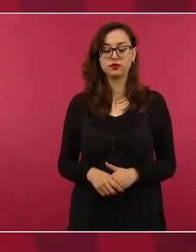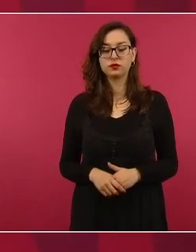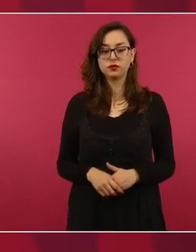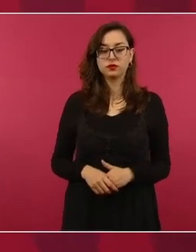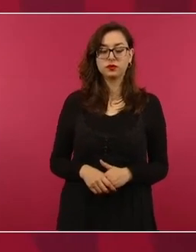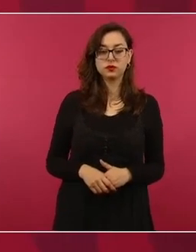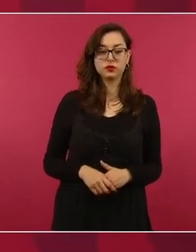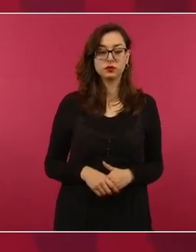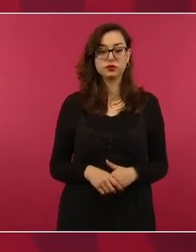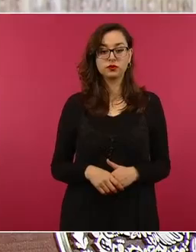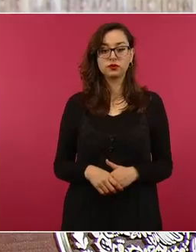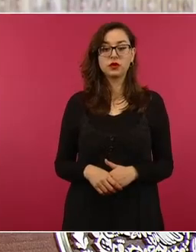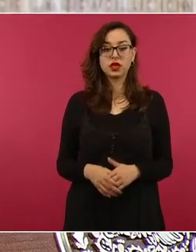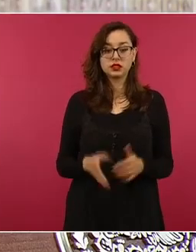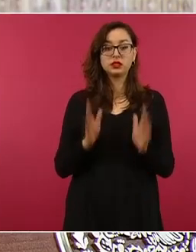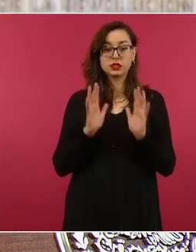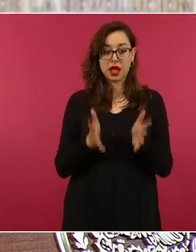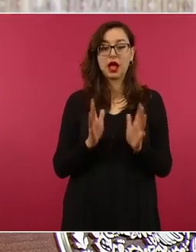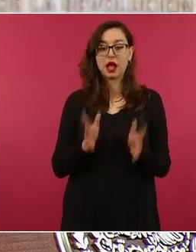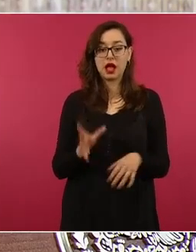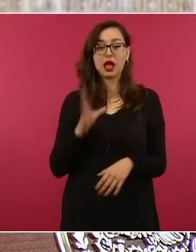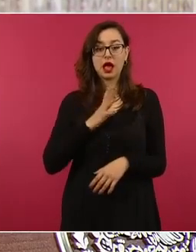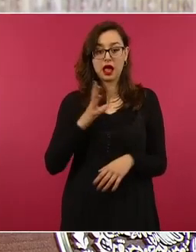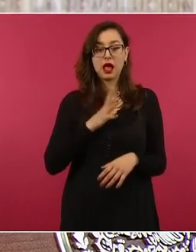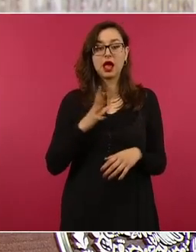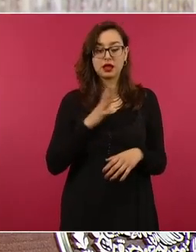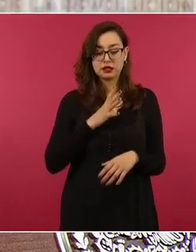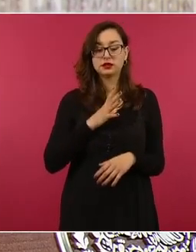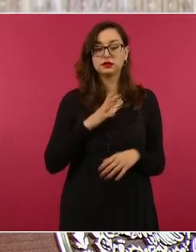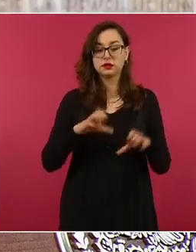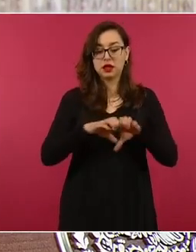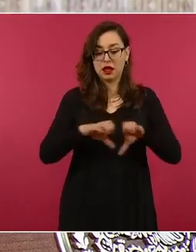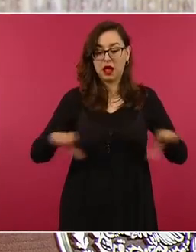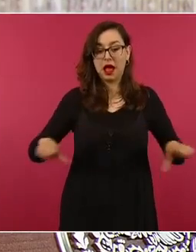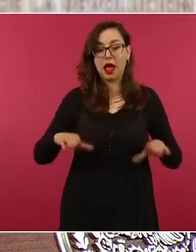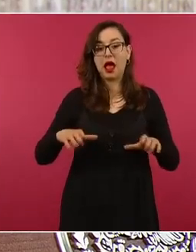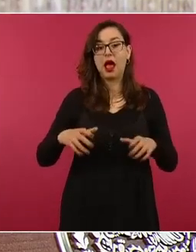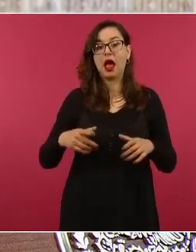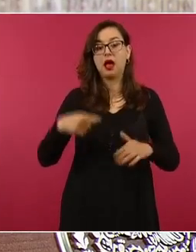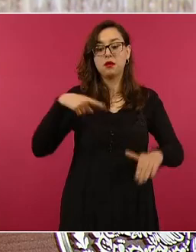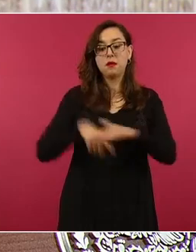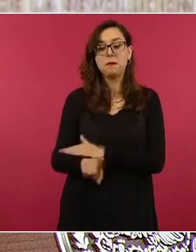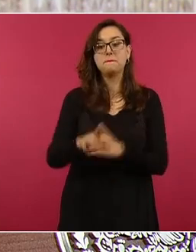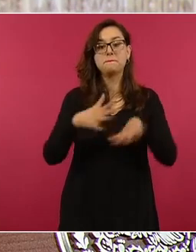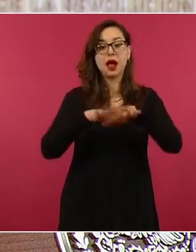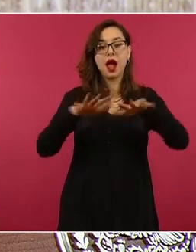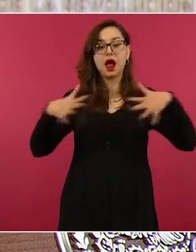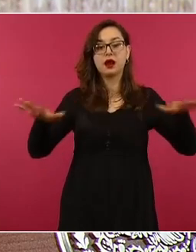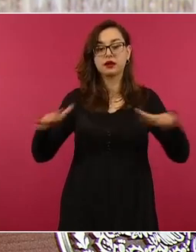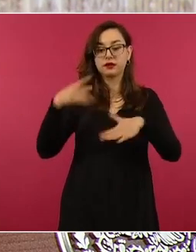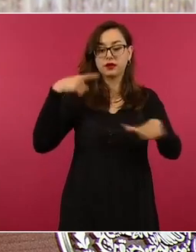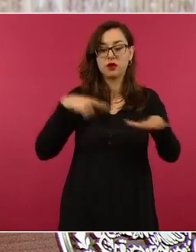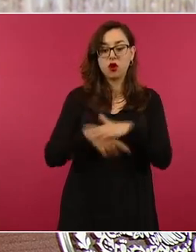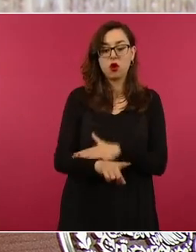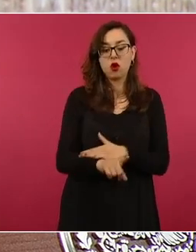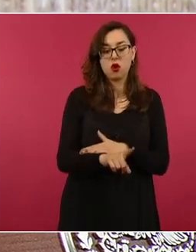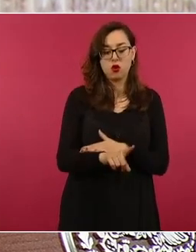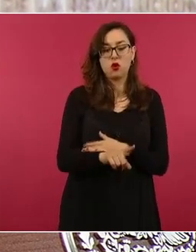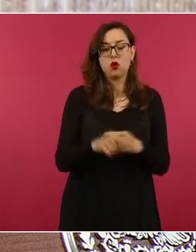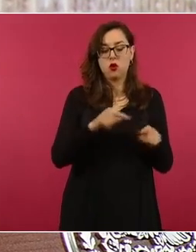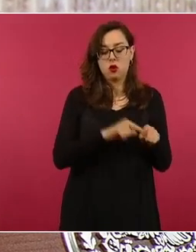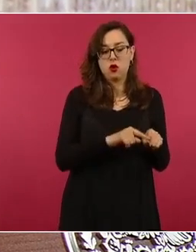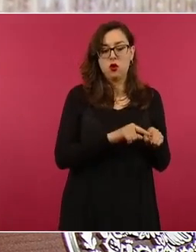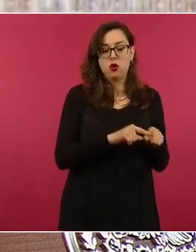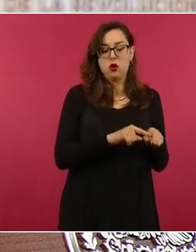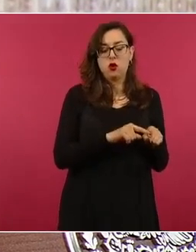del gasoducto marino de Tuxpan a Coatzacoalcos y de